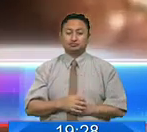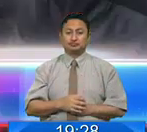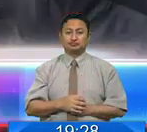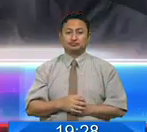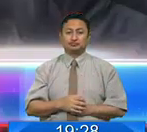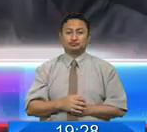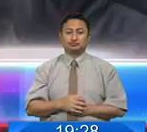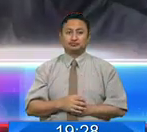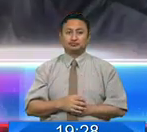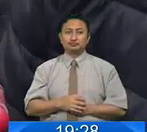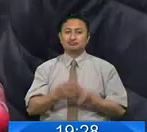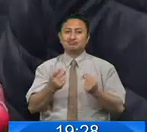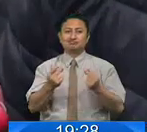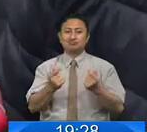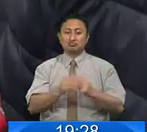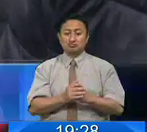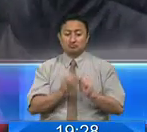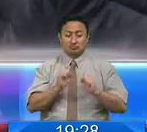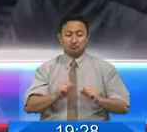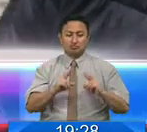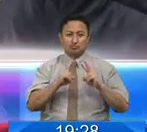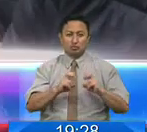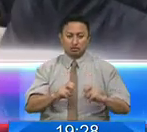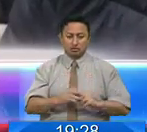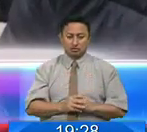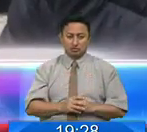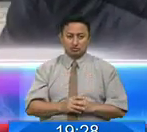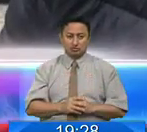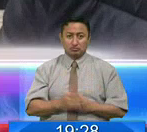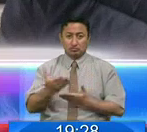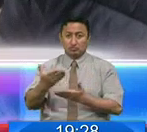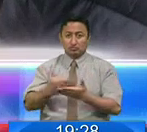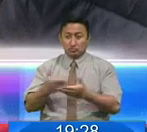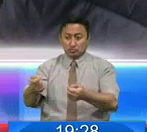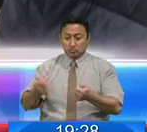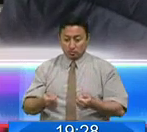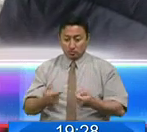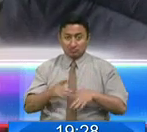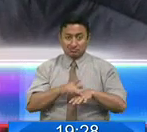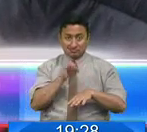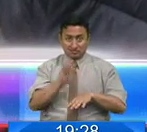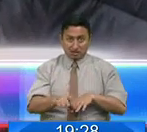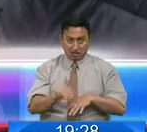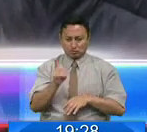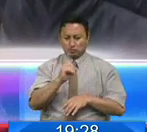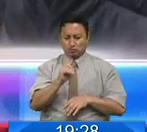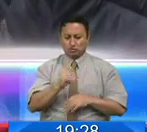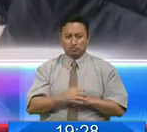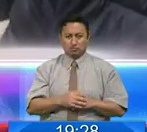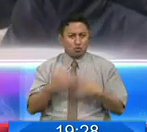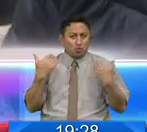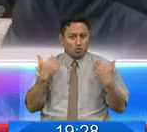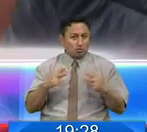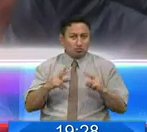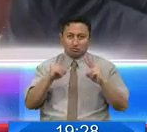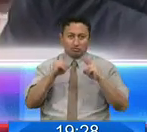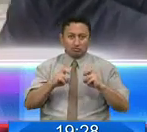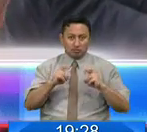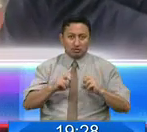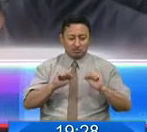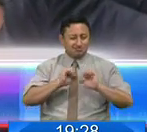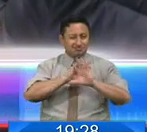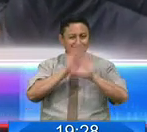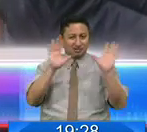la brevedad posible' la investigación y que no se entregue y que esto no se quede en impunidad cualquier investigación se